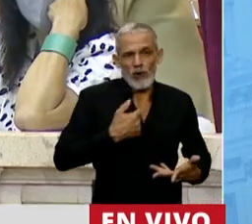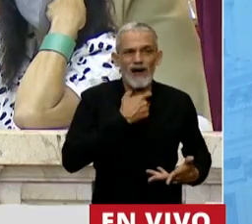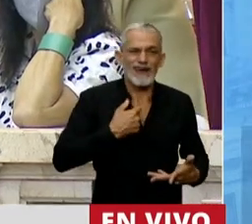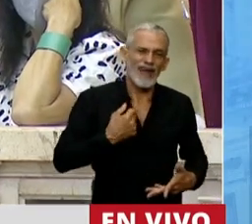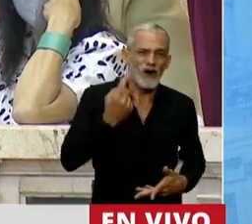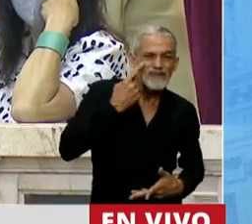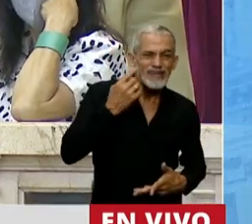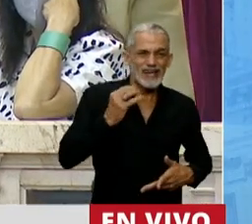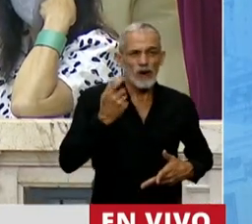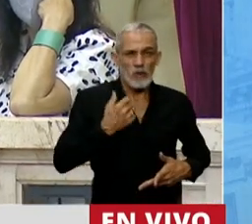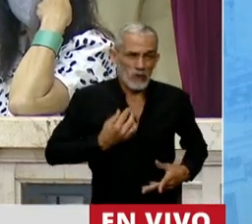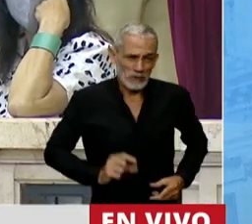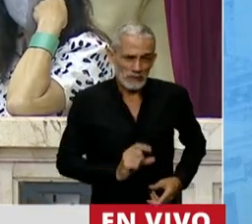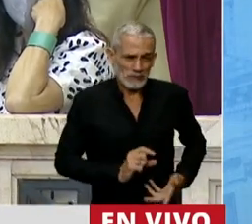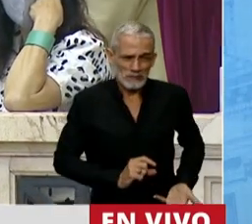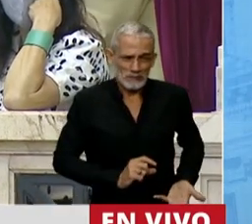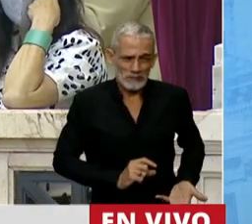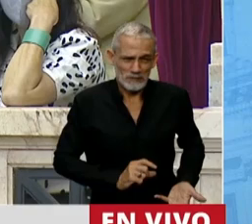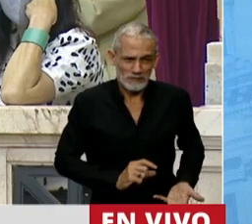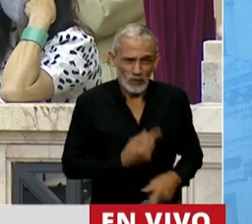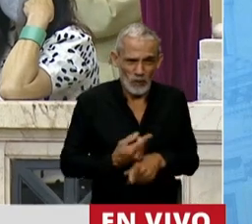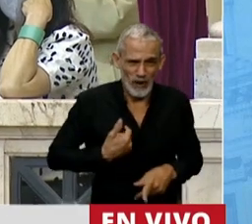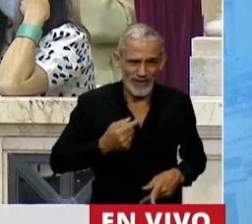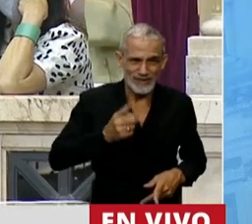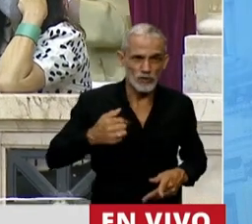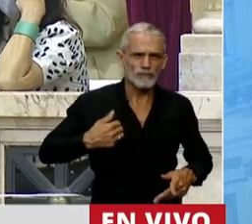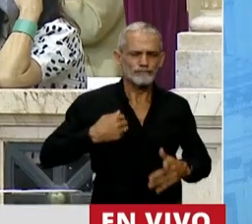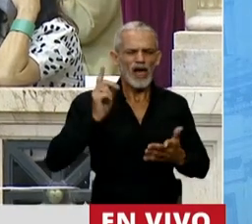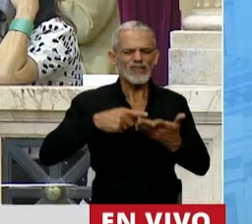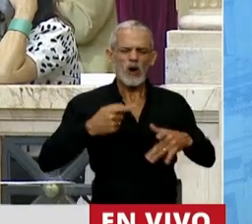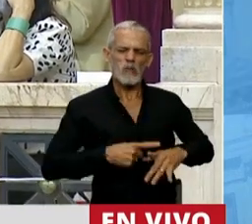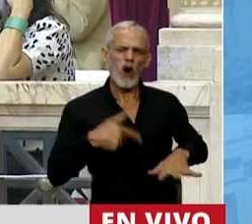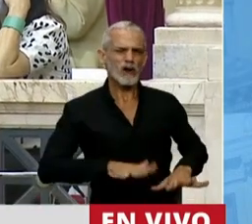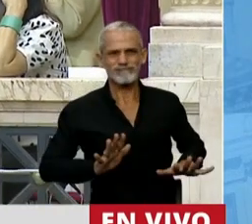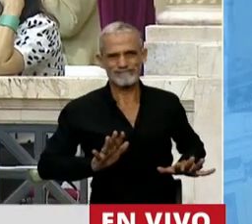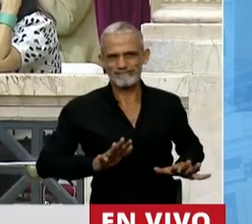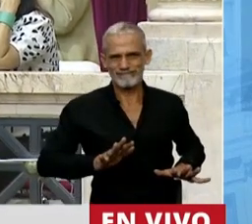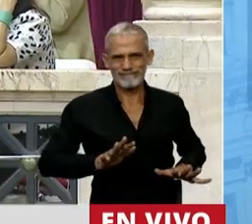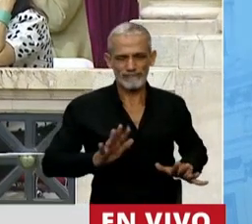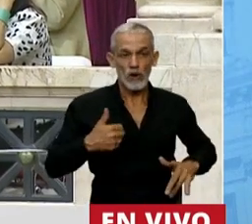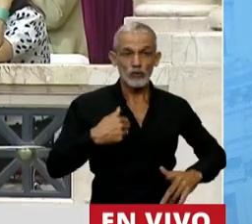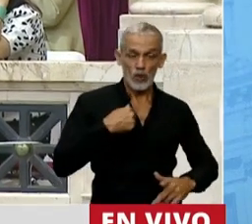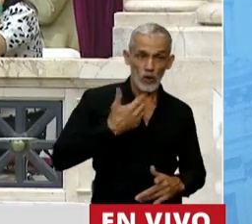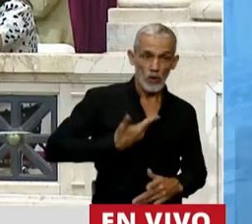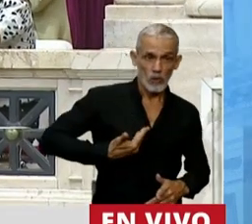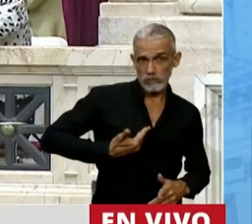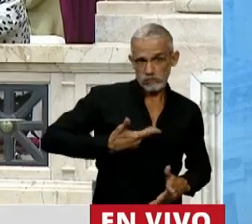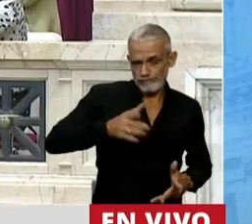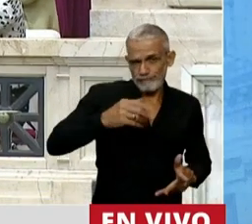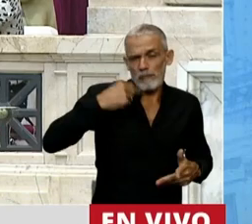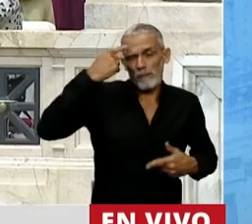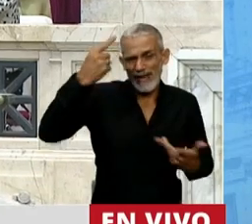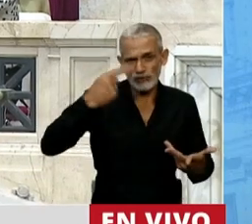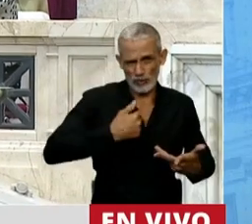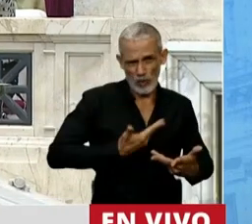o no. No creo que nosotros debamos decidir por ellos. Como país, creo que es importante que